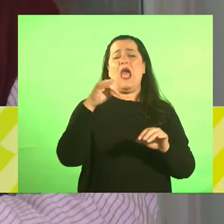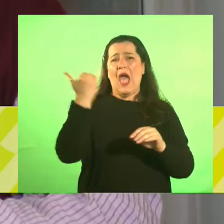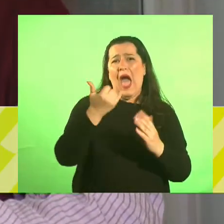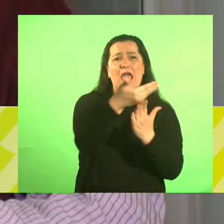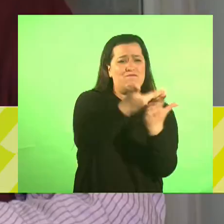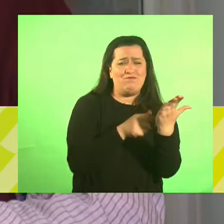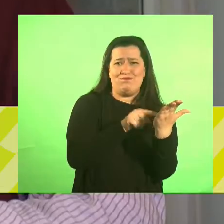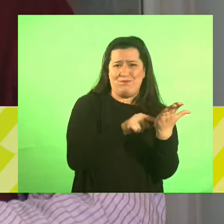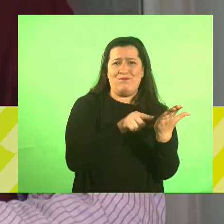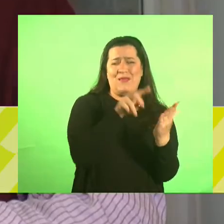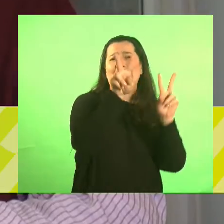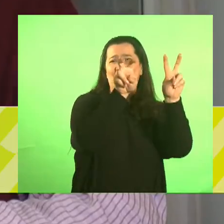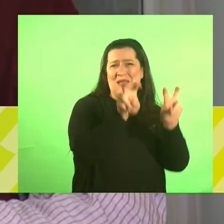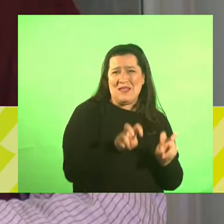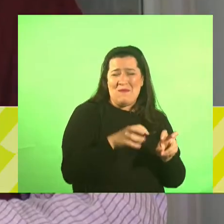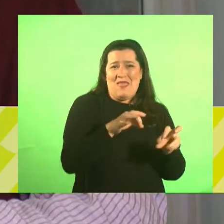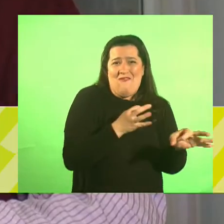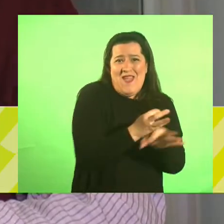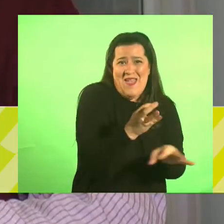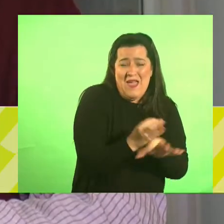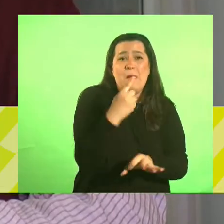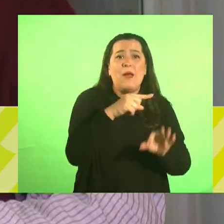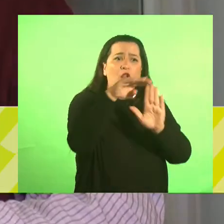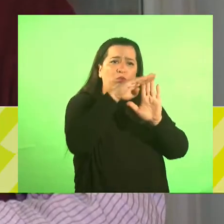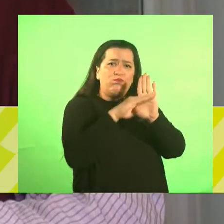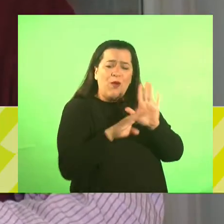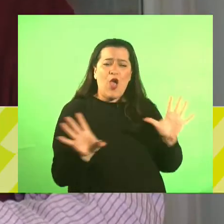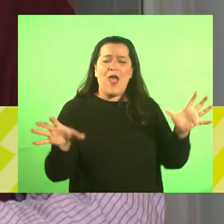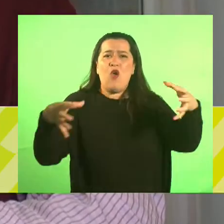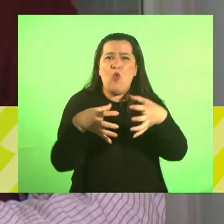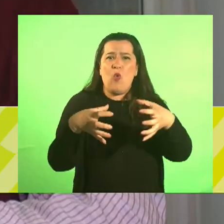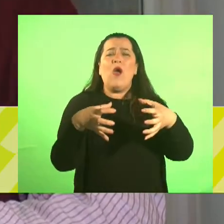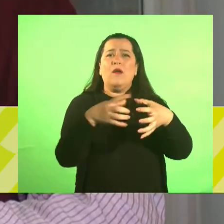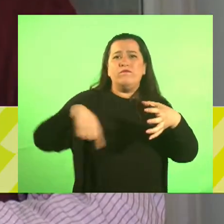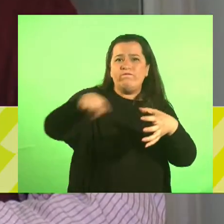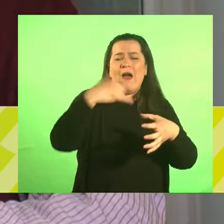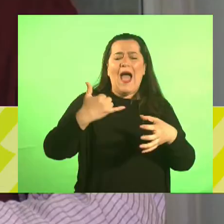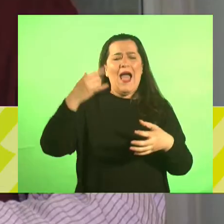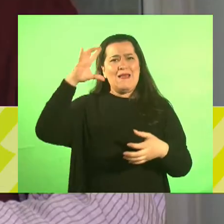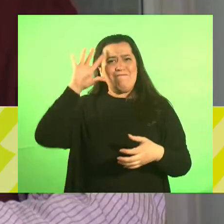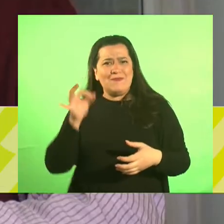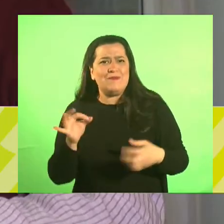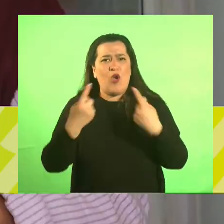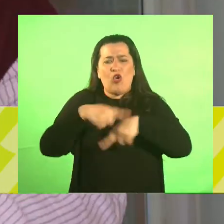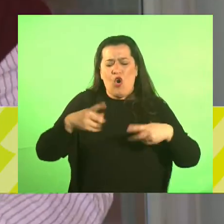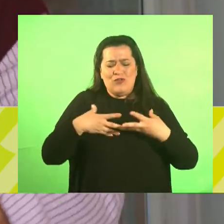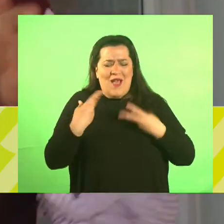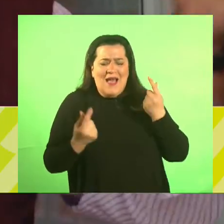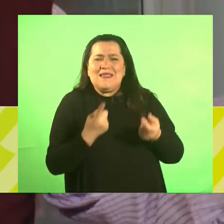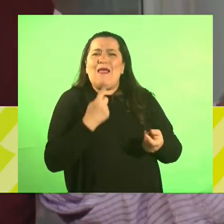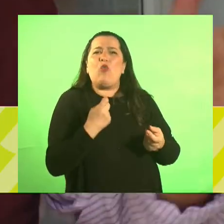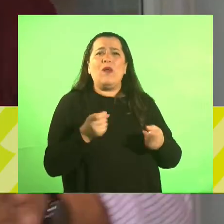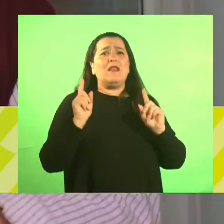en práctica, pero tiene ahí, en ese orden del encuentro grupal, sabidurías situadas, emotivas, intuitivas,